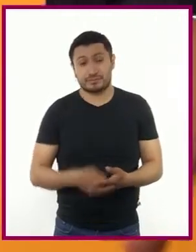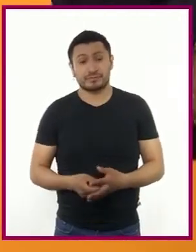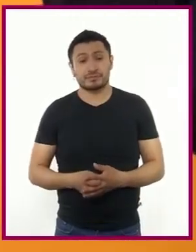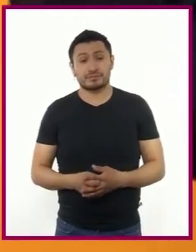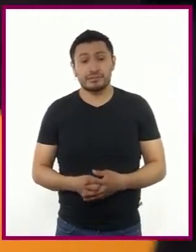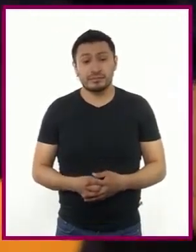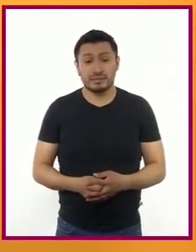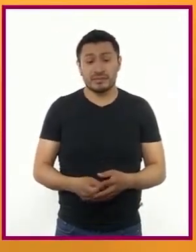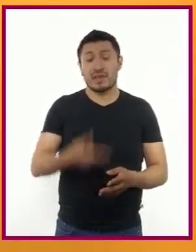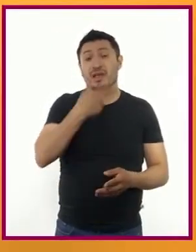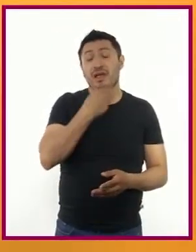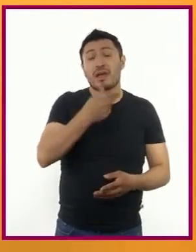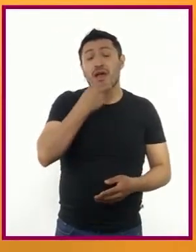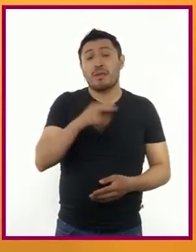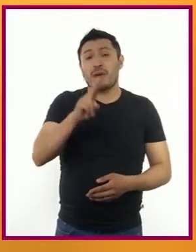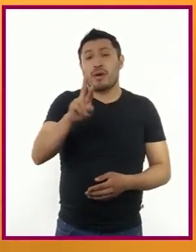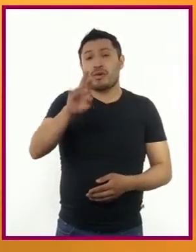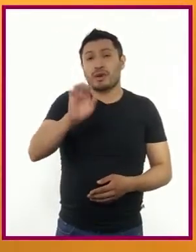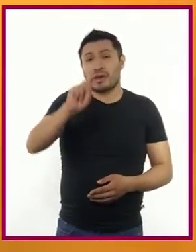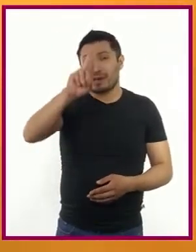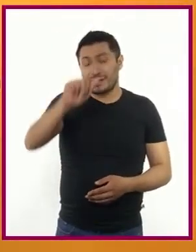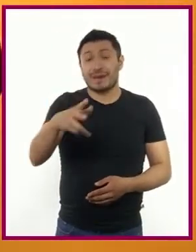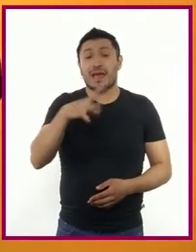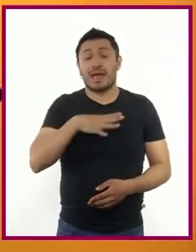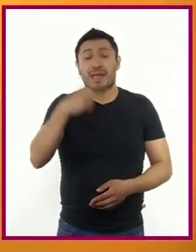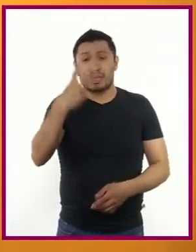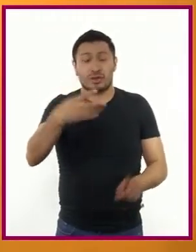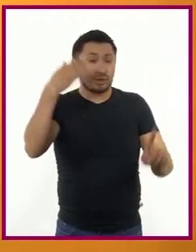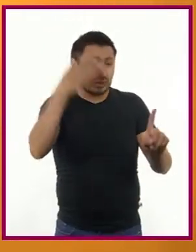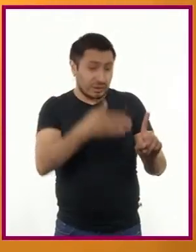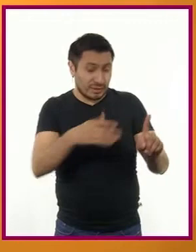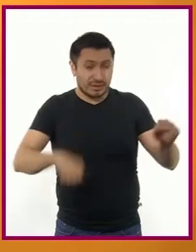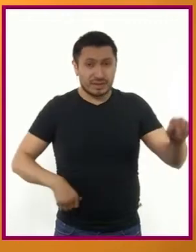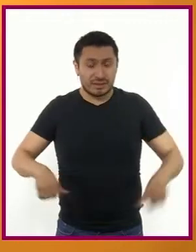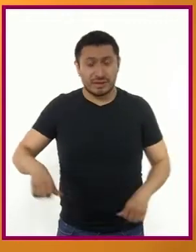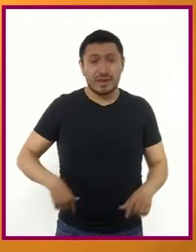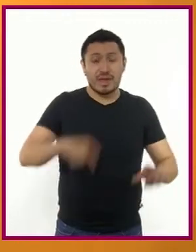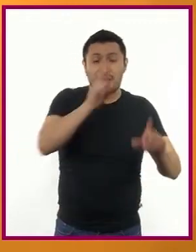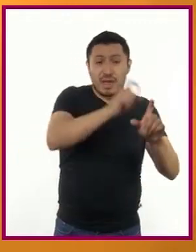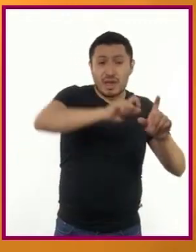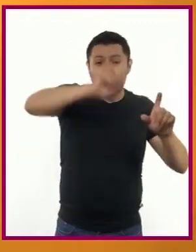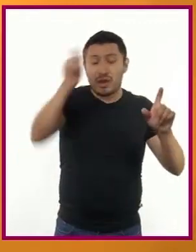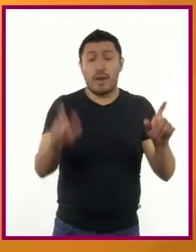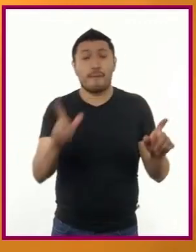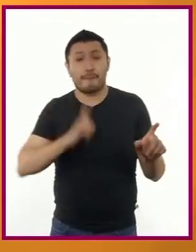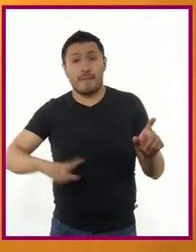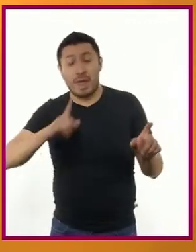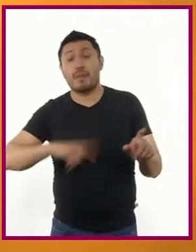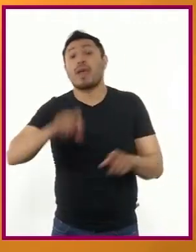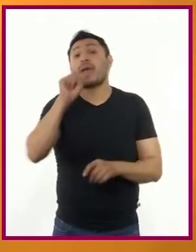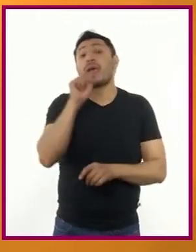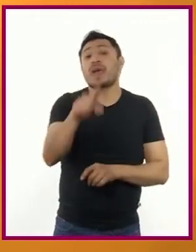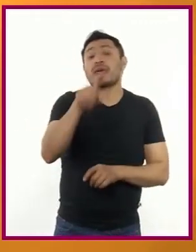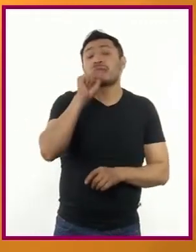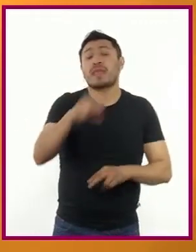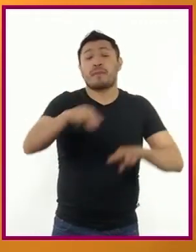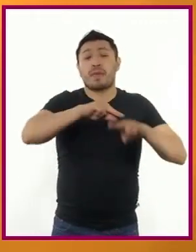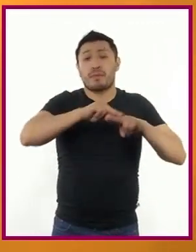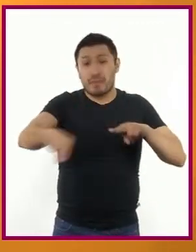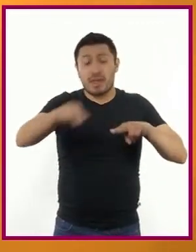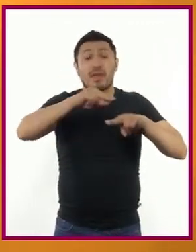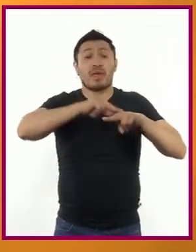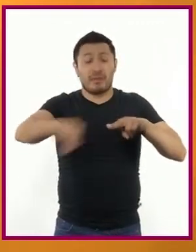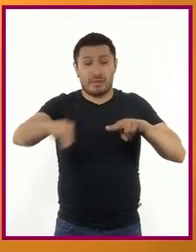En el hombre la uretra tiene dos funciones: el conducto por el que se orina y también por donde se lleva a cabo